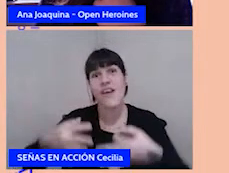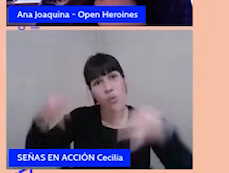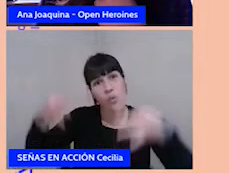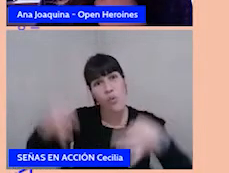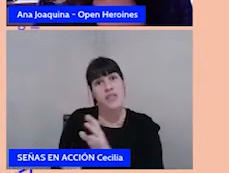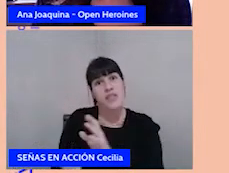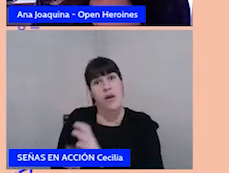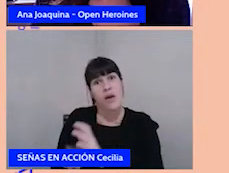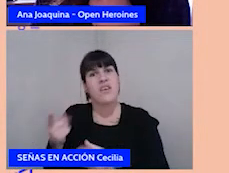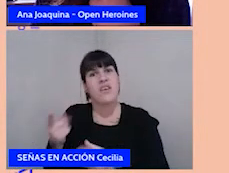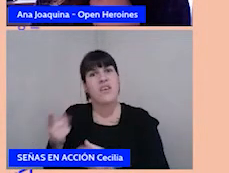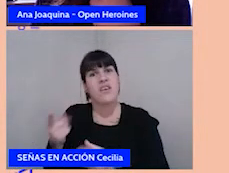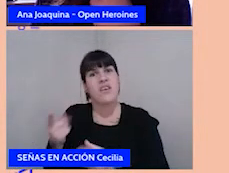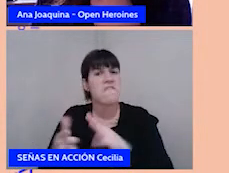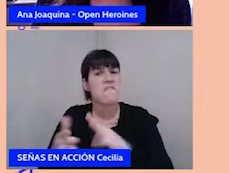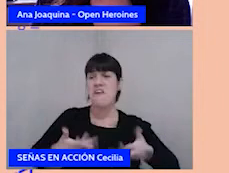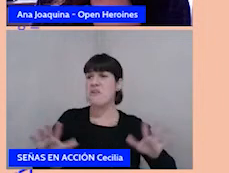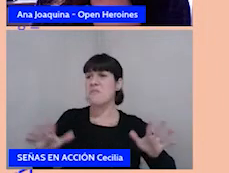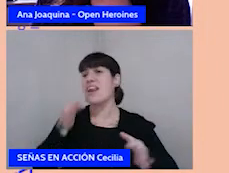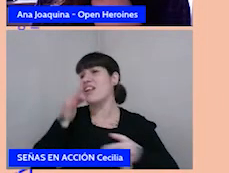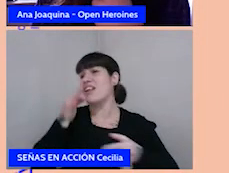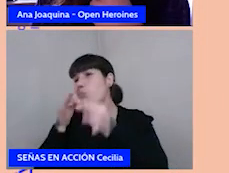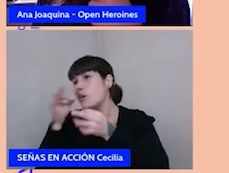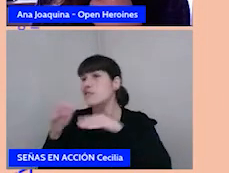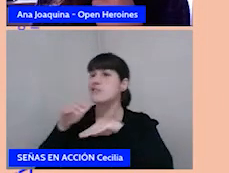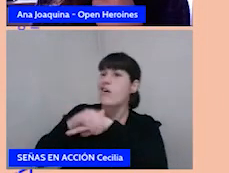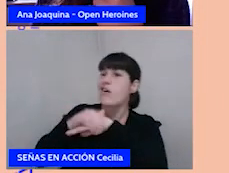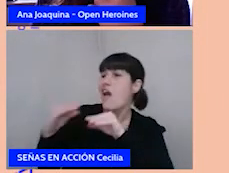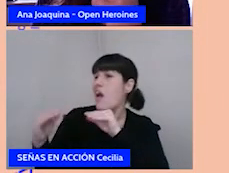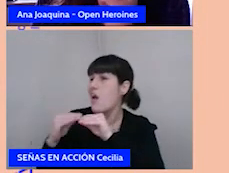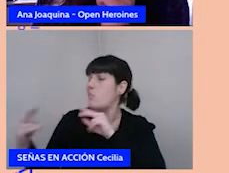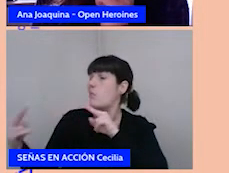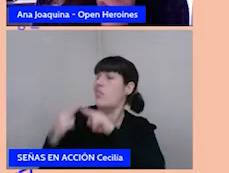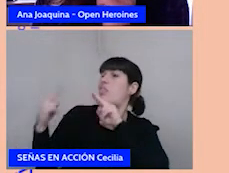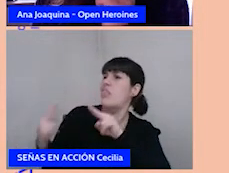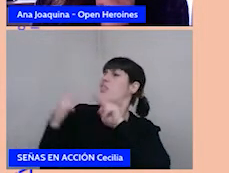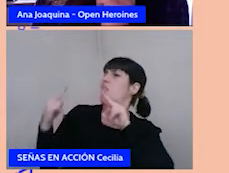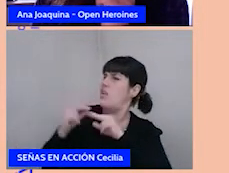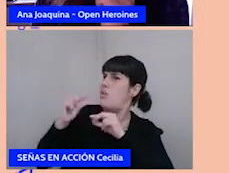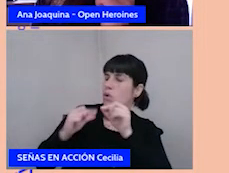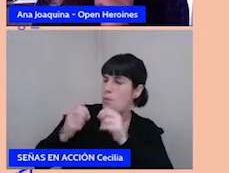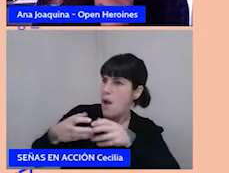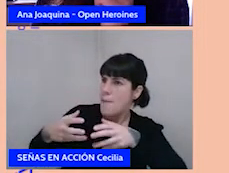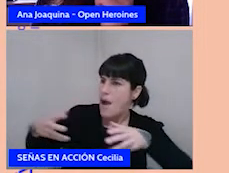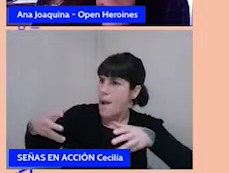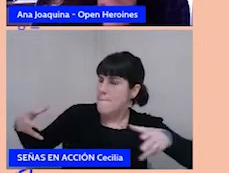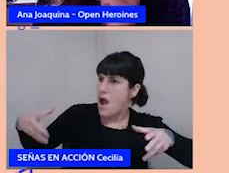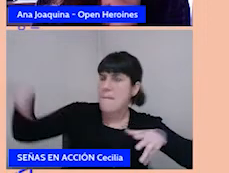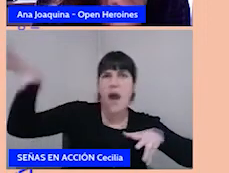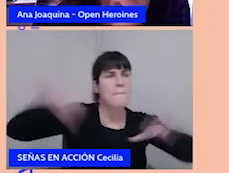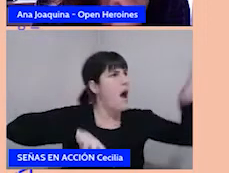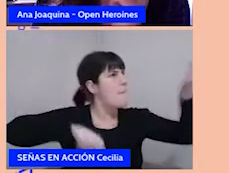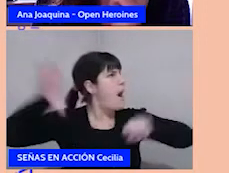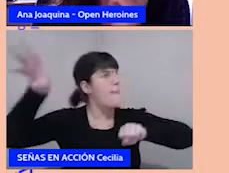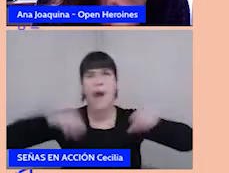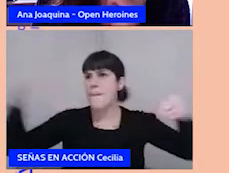pero fueron construyéndose y haciéndose más grandes con el paso del tiempo hasta llegar a ser pues, organizaciones